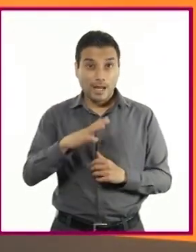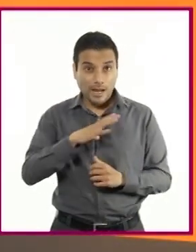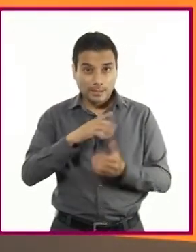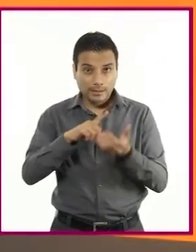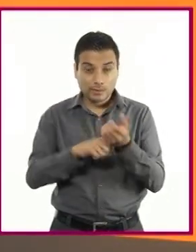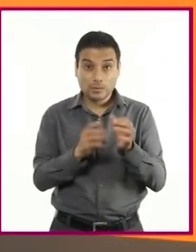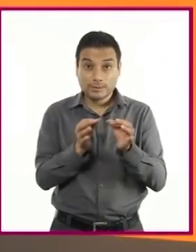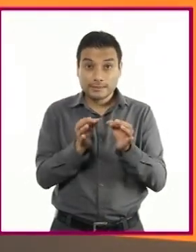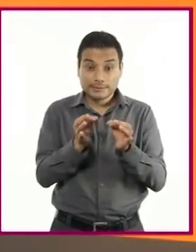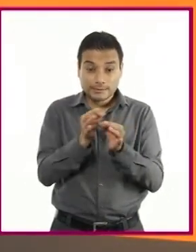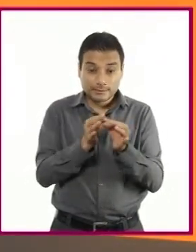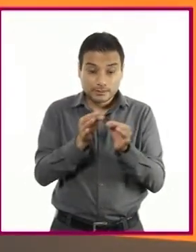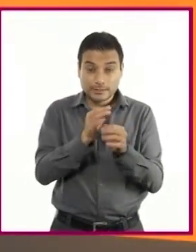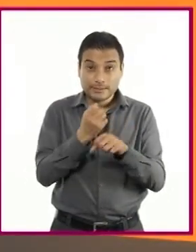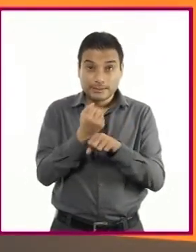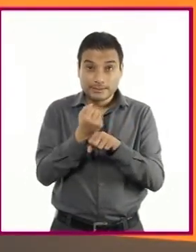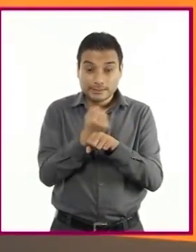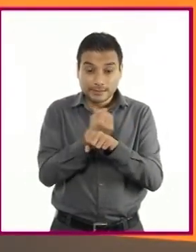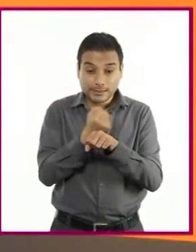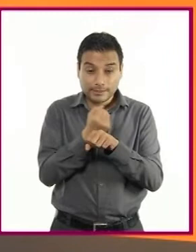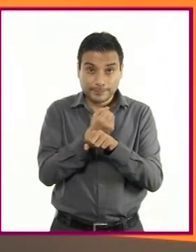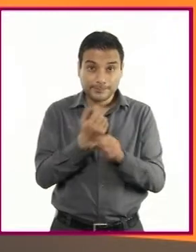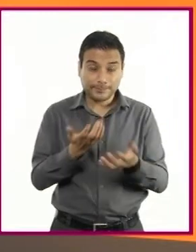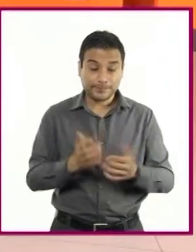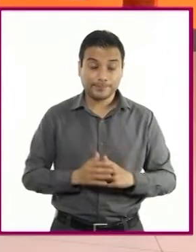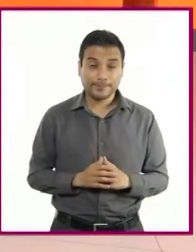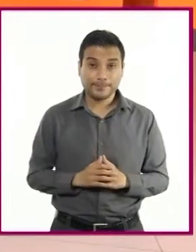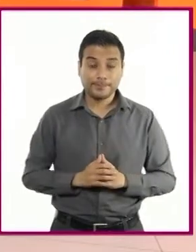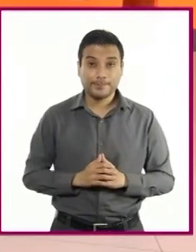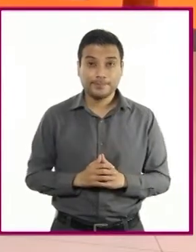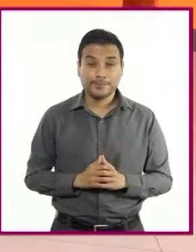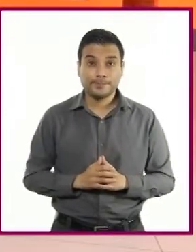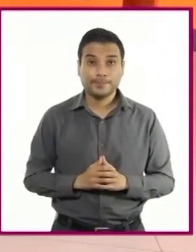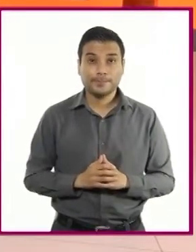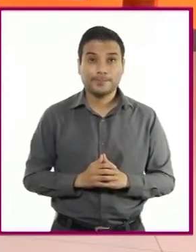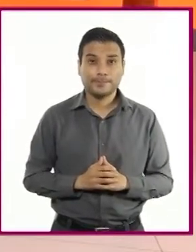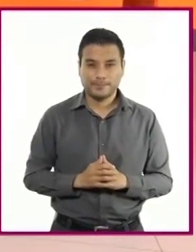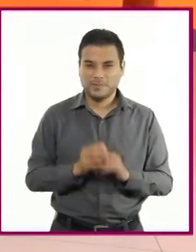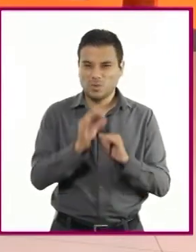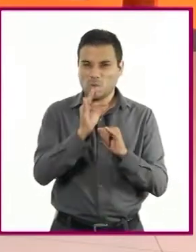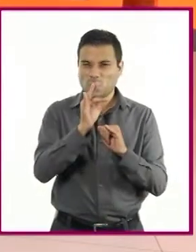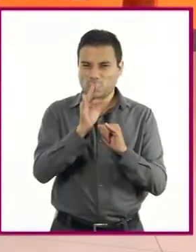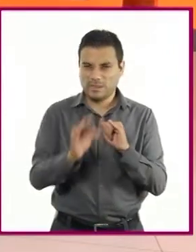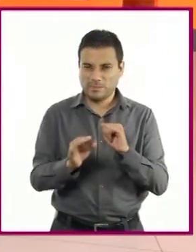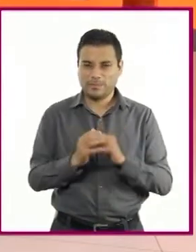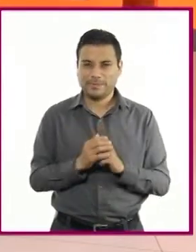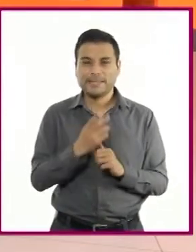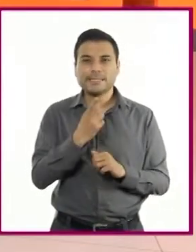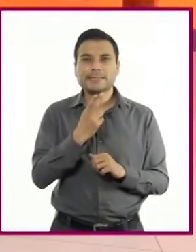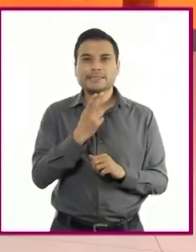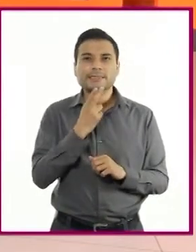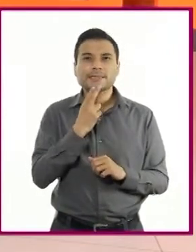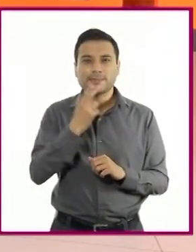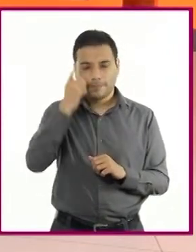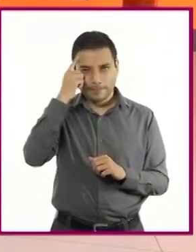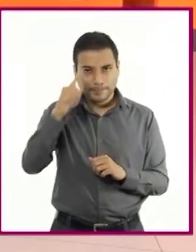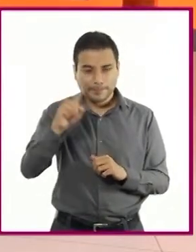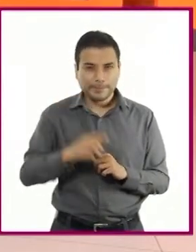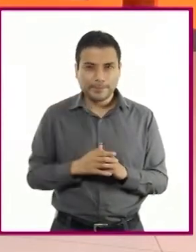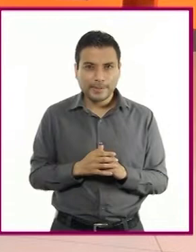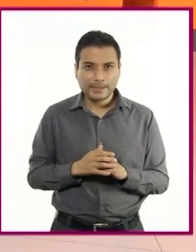sanguíneas específicamente en la médula ósea. Y por último, funcionan como almacén